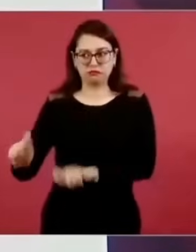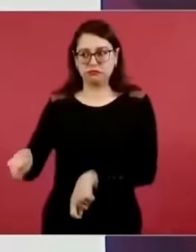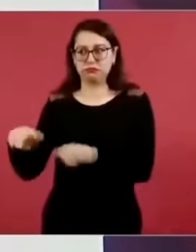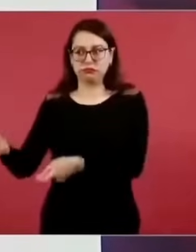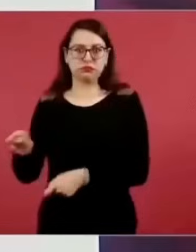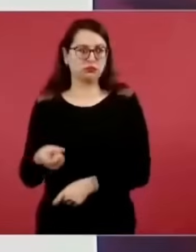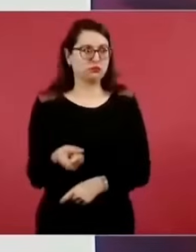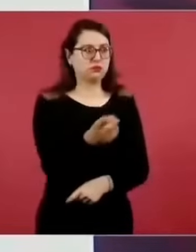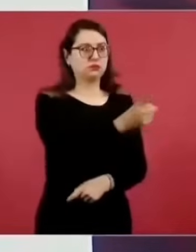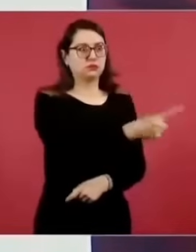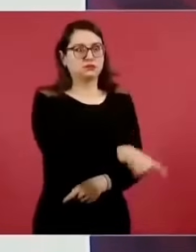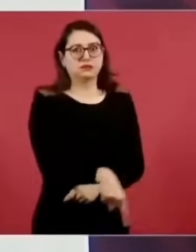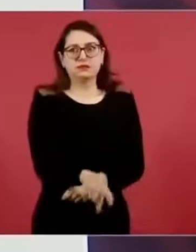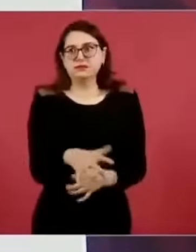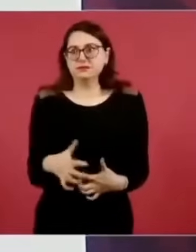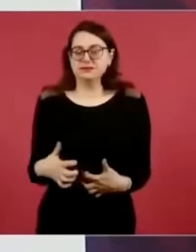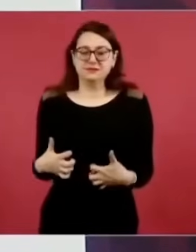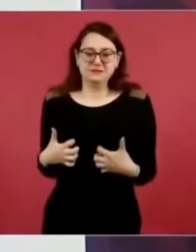impulsan la educación,